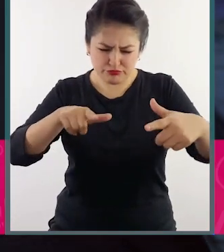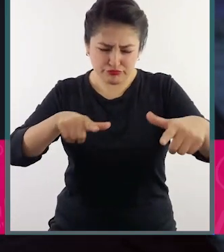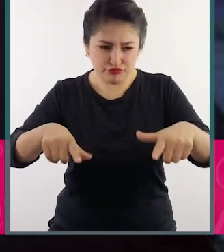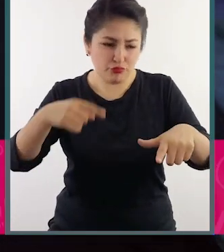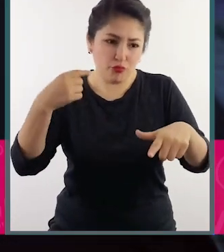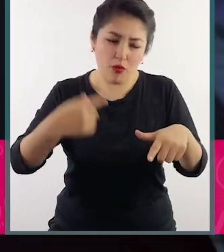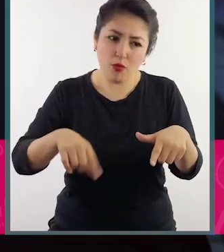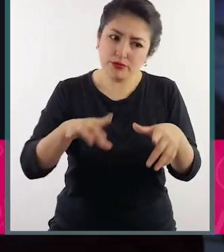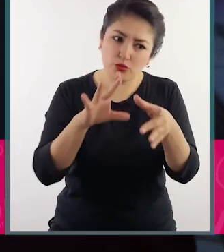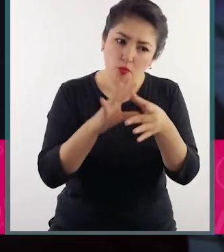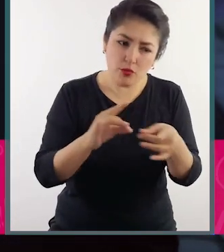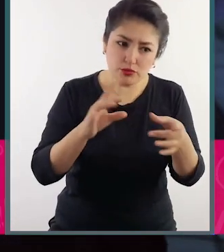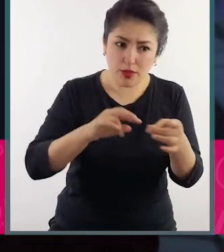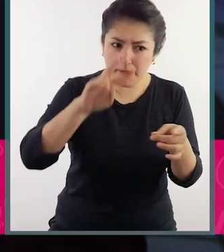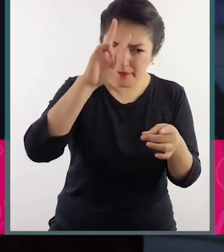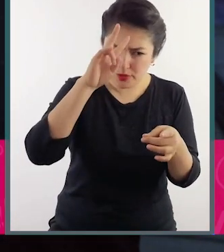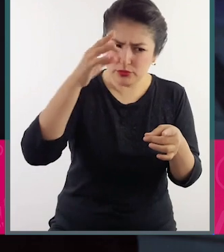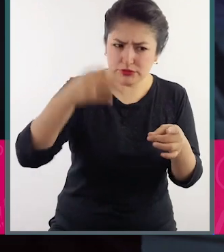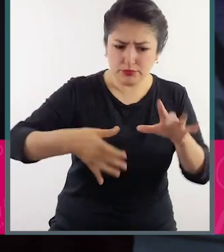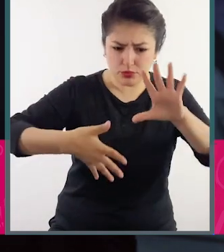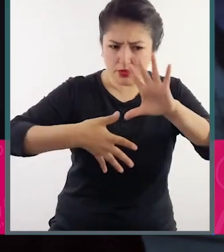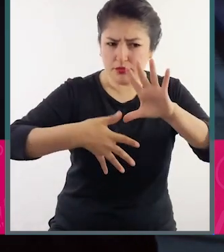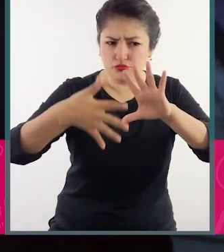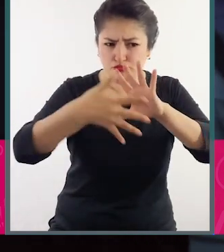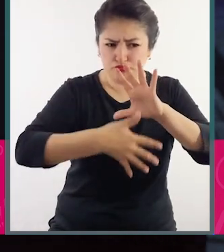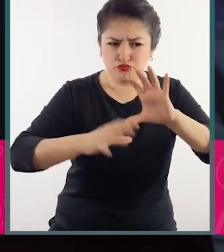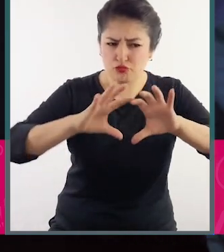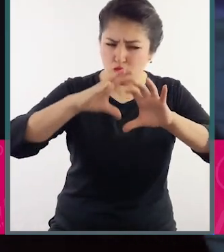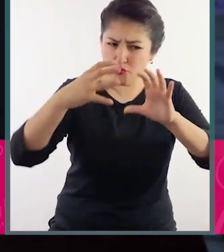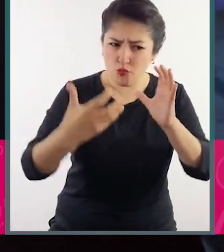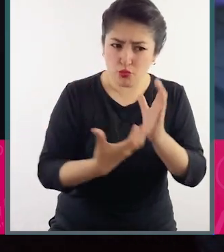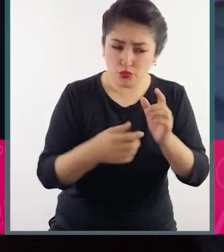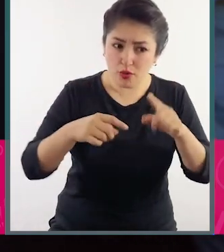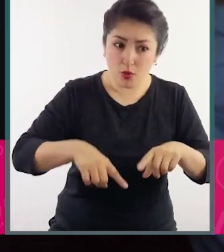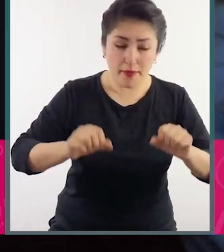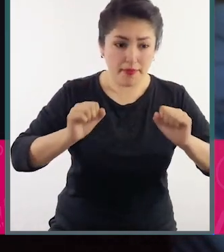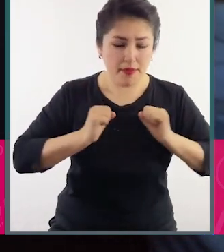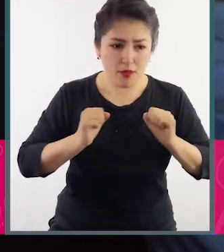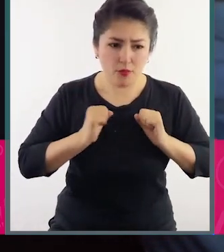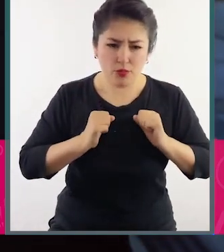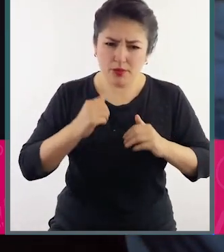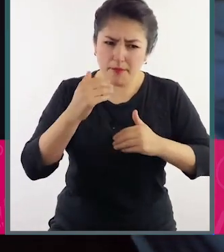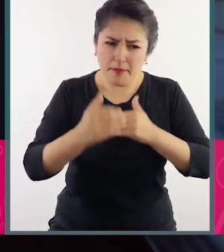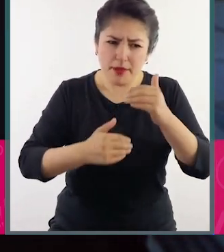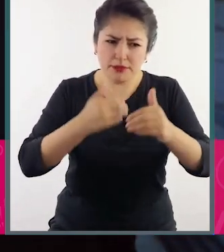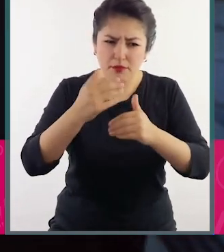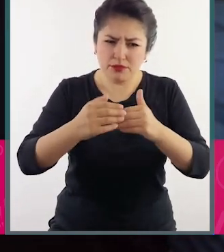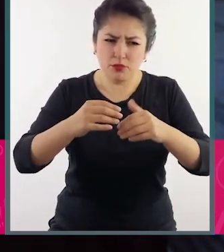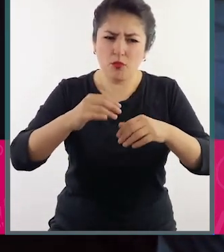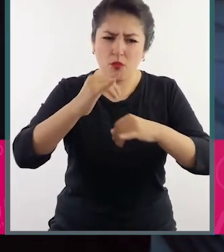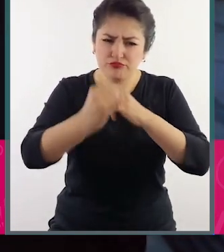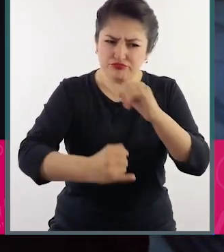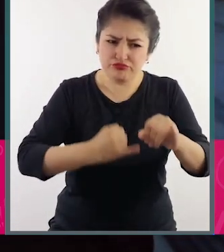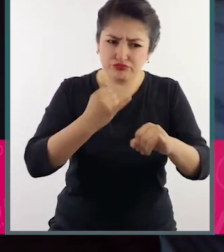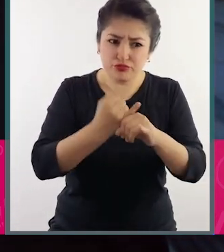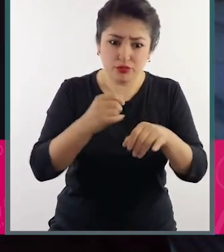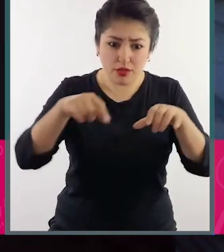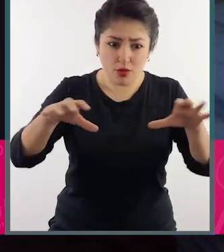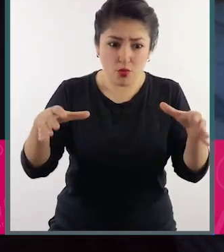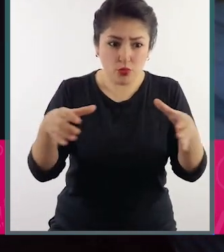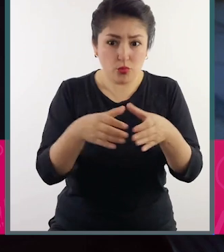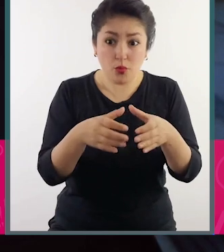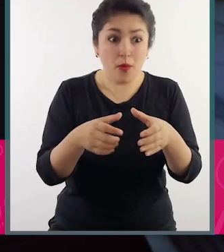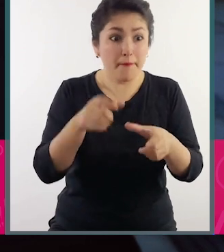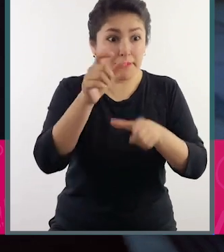hecho histórico para no solo Perú, pero para toda Sudamérica y para el mundo. Estamos difundiendo el deporte a tanto nivel nacional e internacional. Y el hecho de contar con